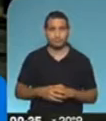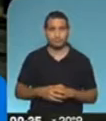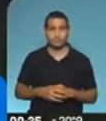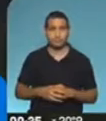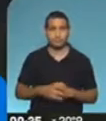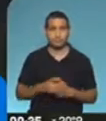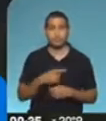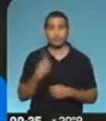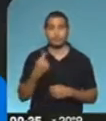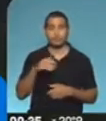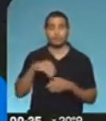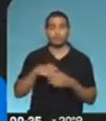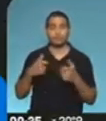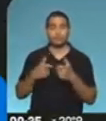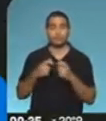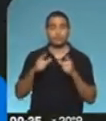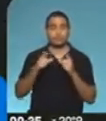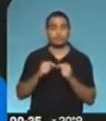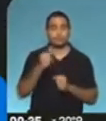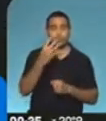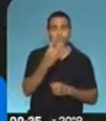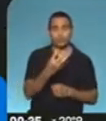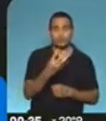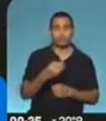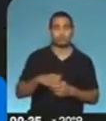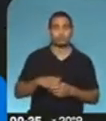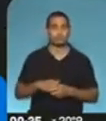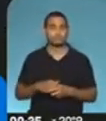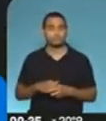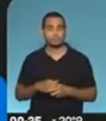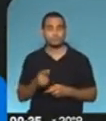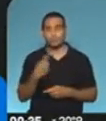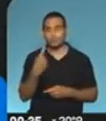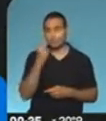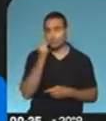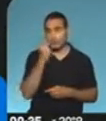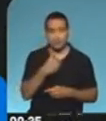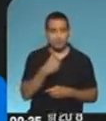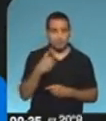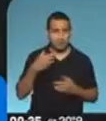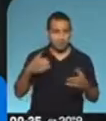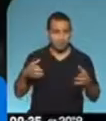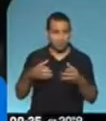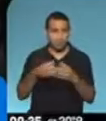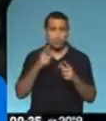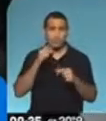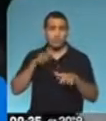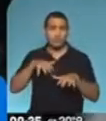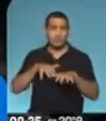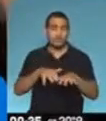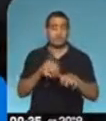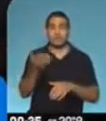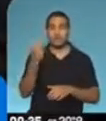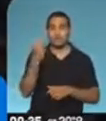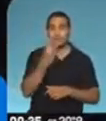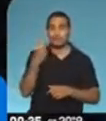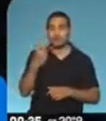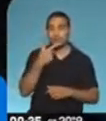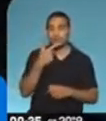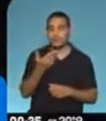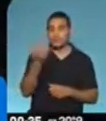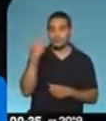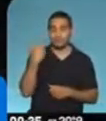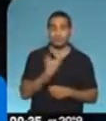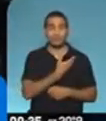Somos de la cooperadora de la escuela número 4 Álvarez Thomas, somos papás y mamás, estamos marchando porque el 22 de septiembre